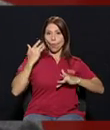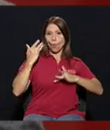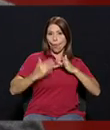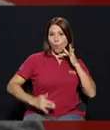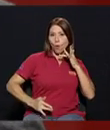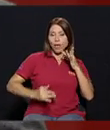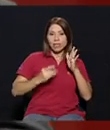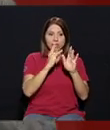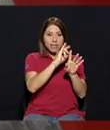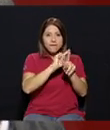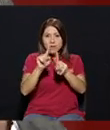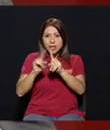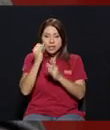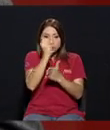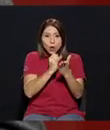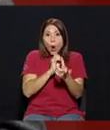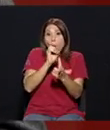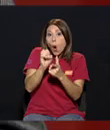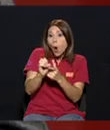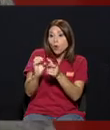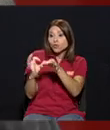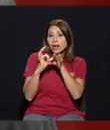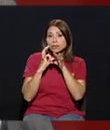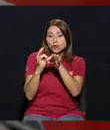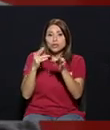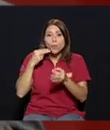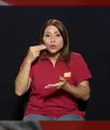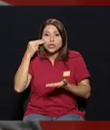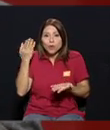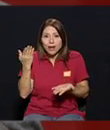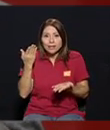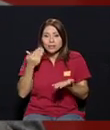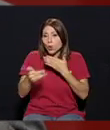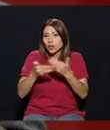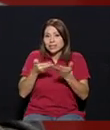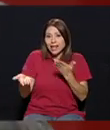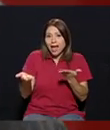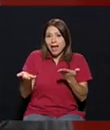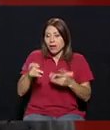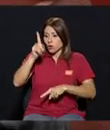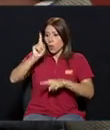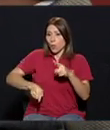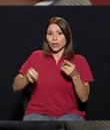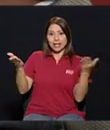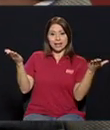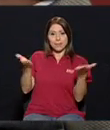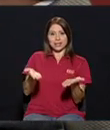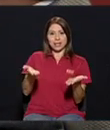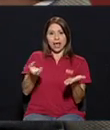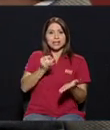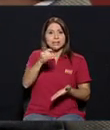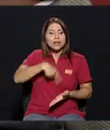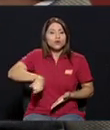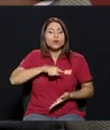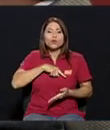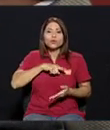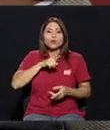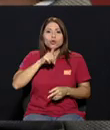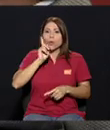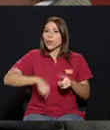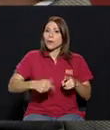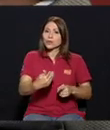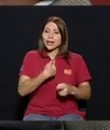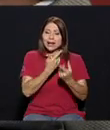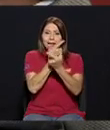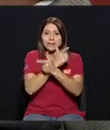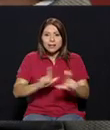desnudos, de relaciones, digamos, homosexuales o lo que sea, que no podrían ser presentadas si no estuviéramos este